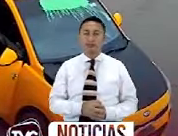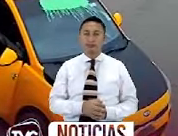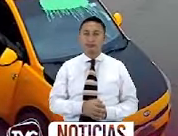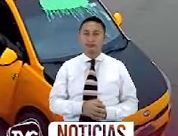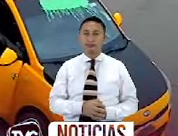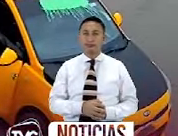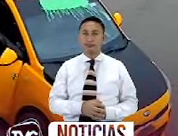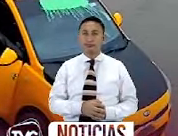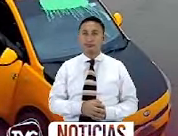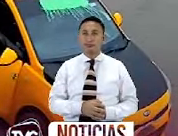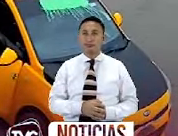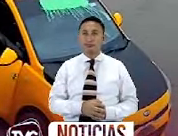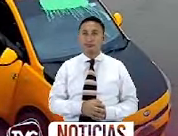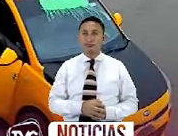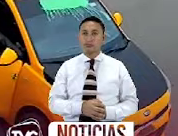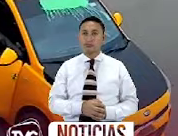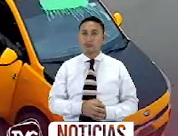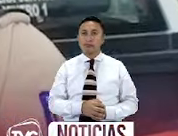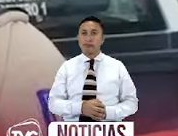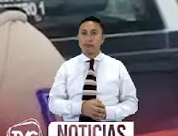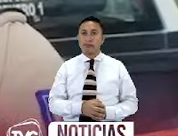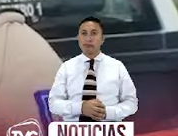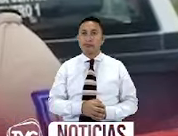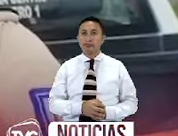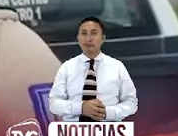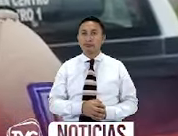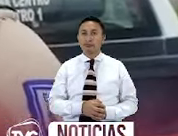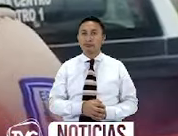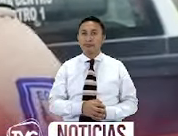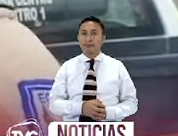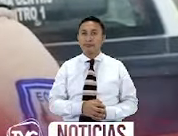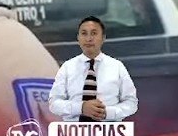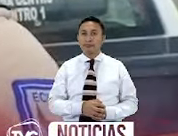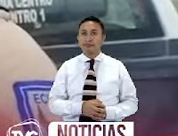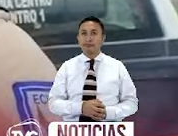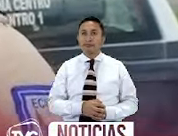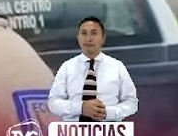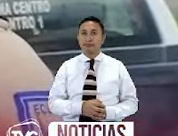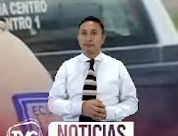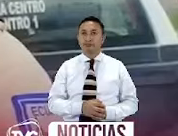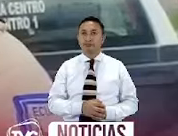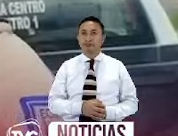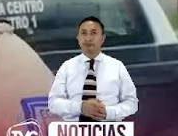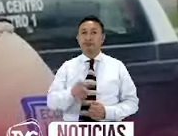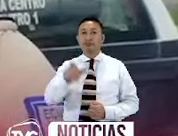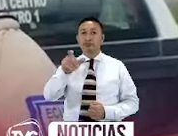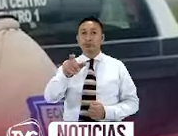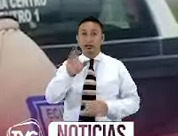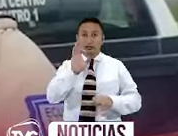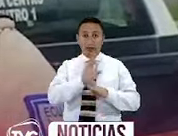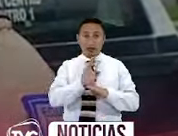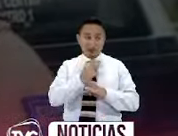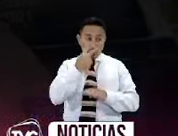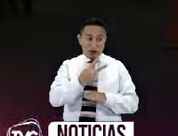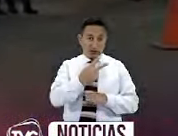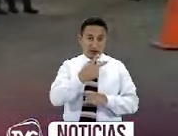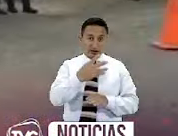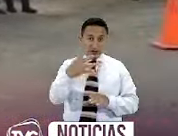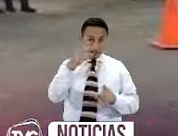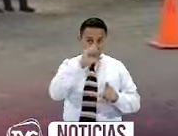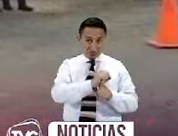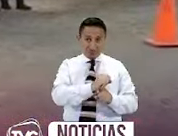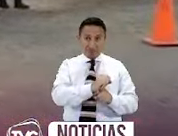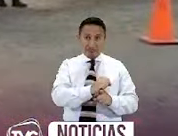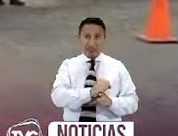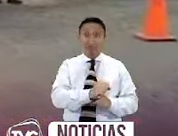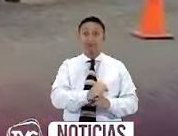el secuestro, pero fue sin obtener ningún resultado favorable. Cerca de las 10 de la